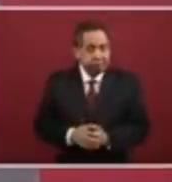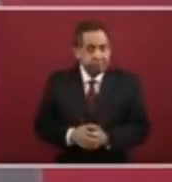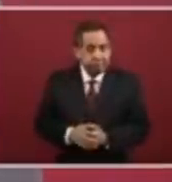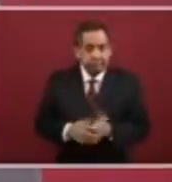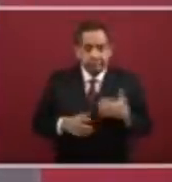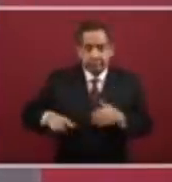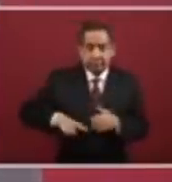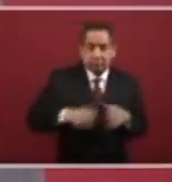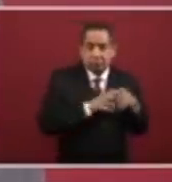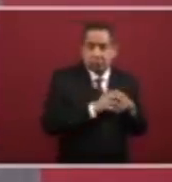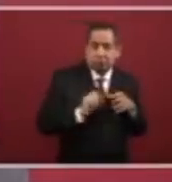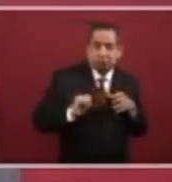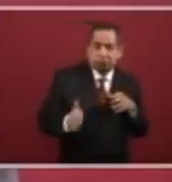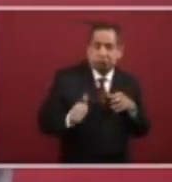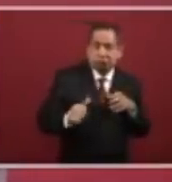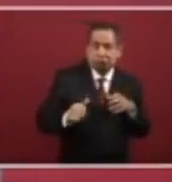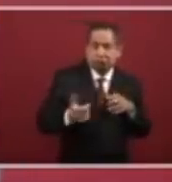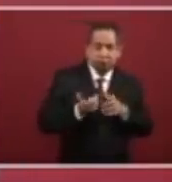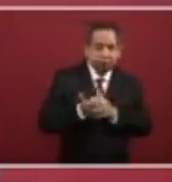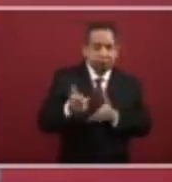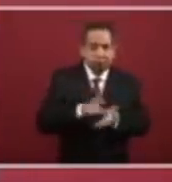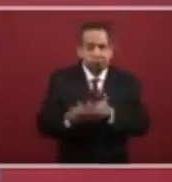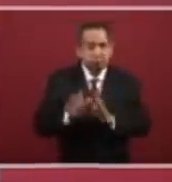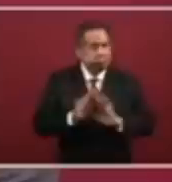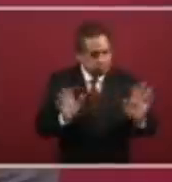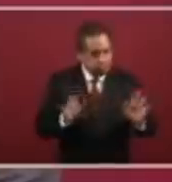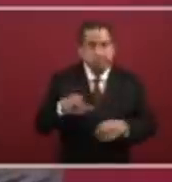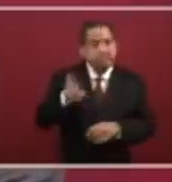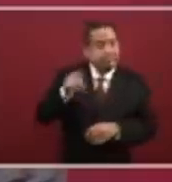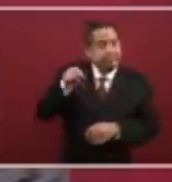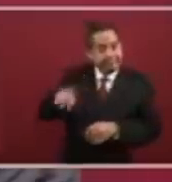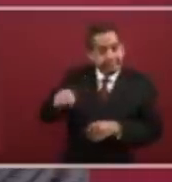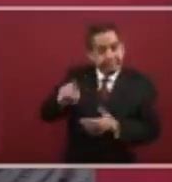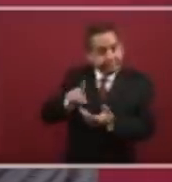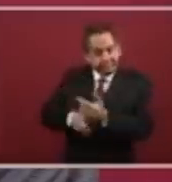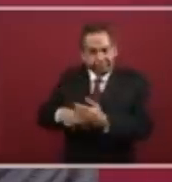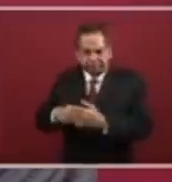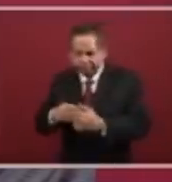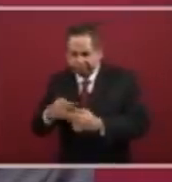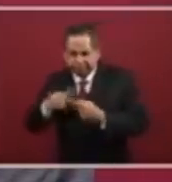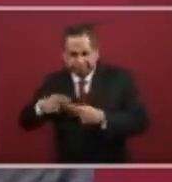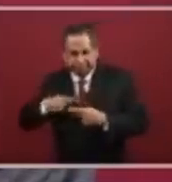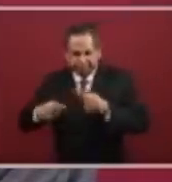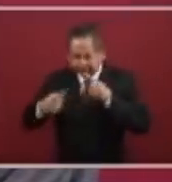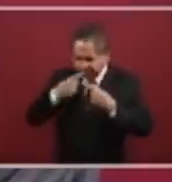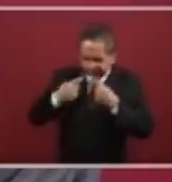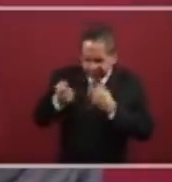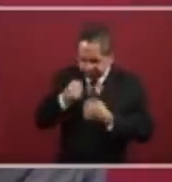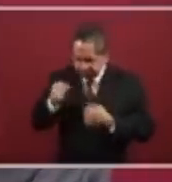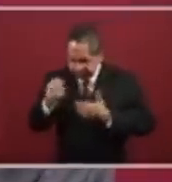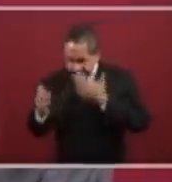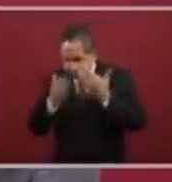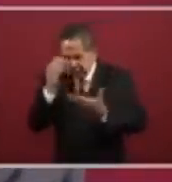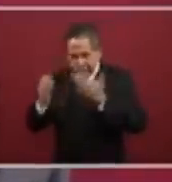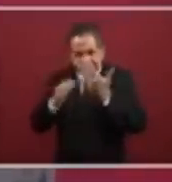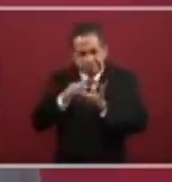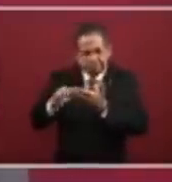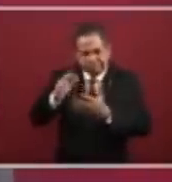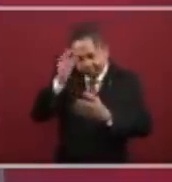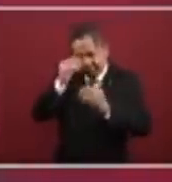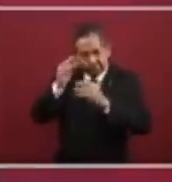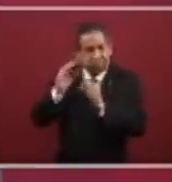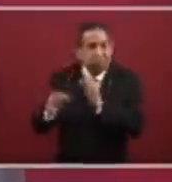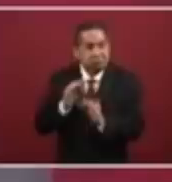abandono, los técnicos del Instituto Mexicano del Petróleo están